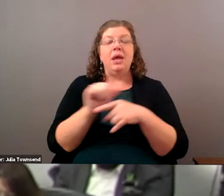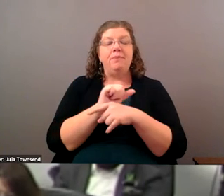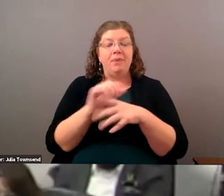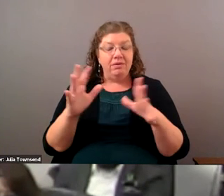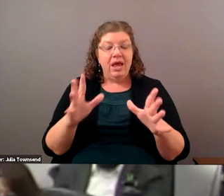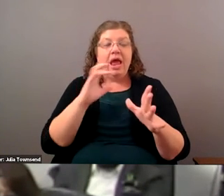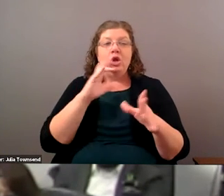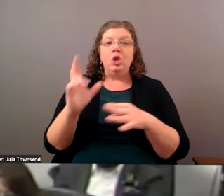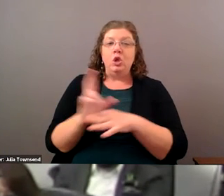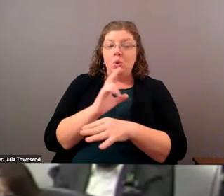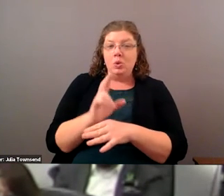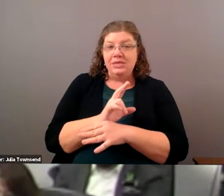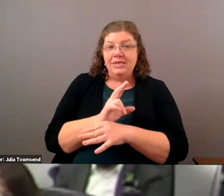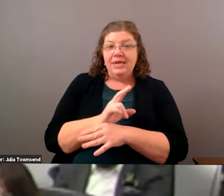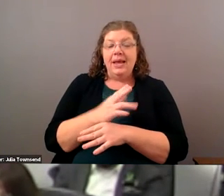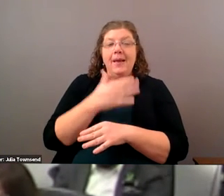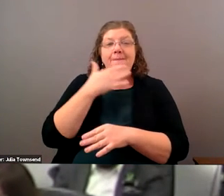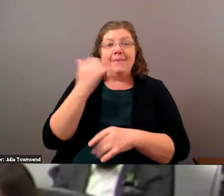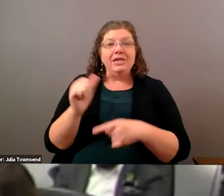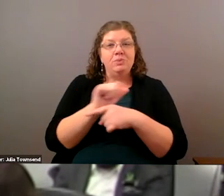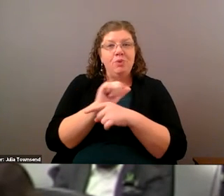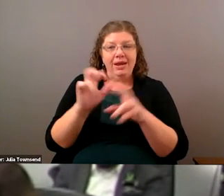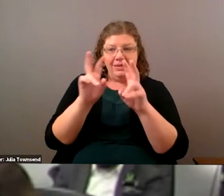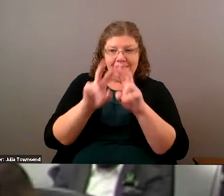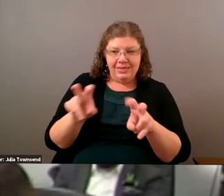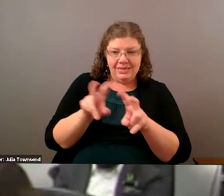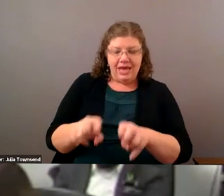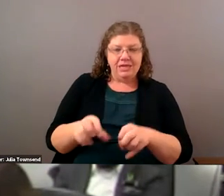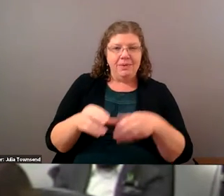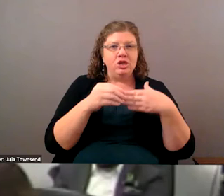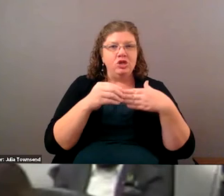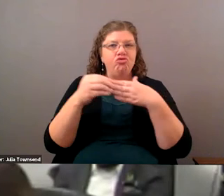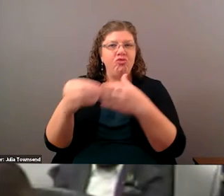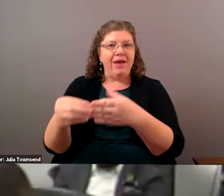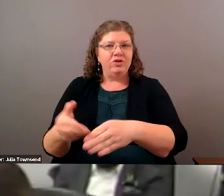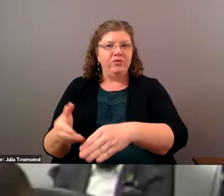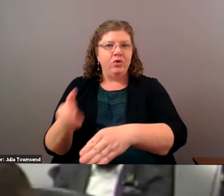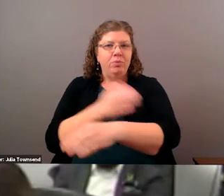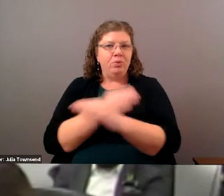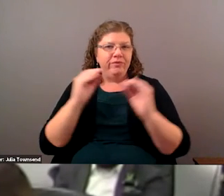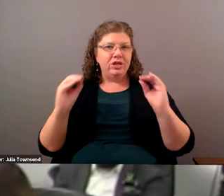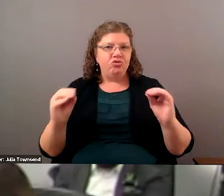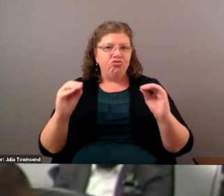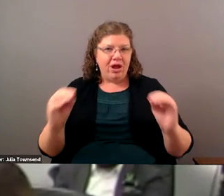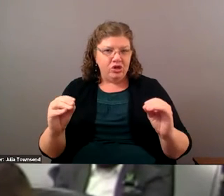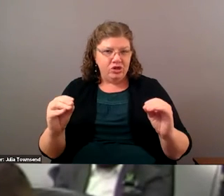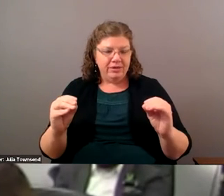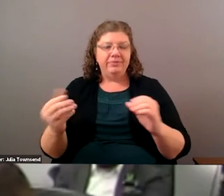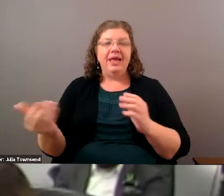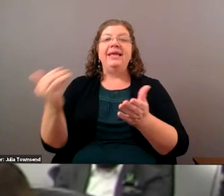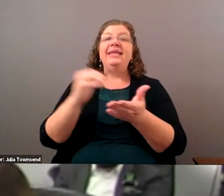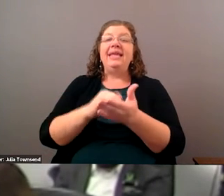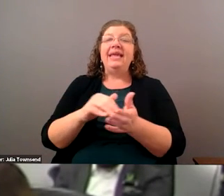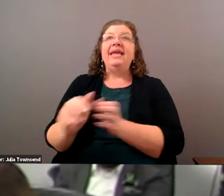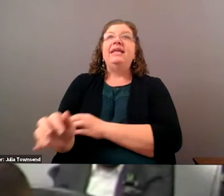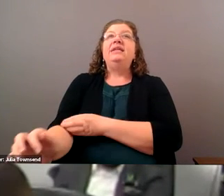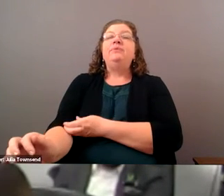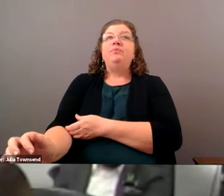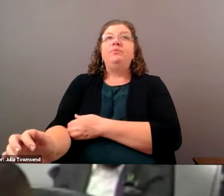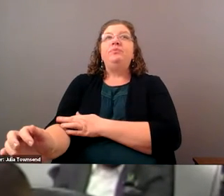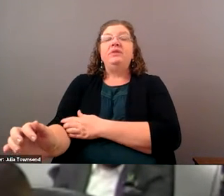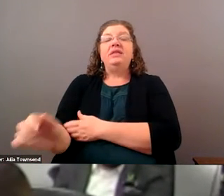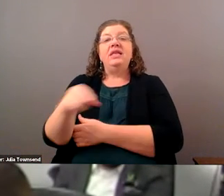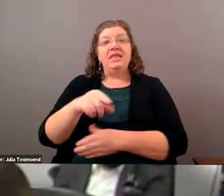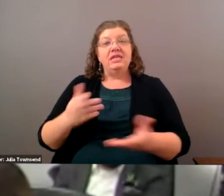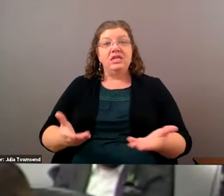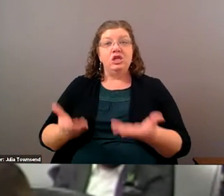las mejores prácticas y las evaluaciones como factores para mejorar y guiar la instrucción. Y de nuevo, esto es algo que se trae ante ustedes